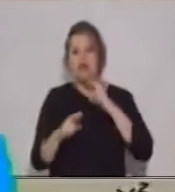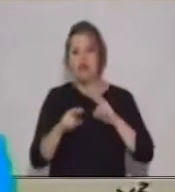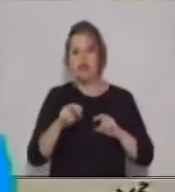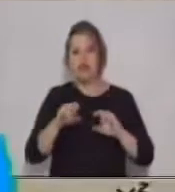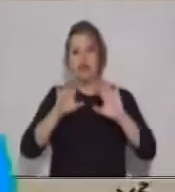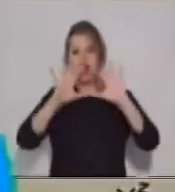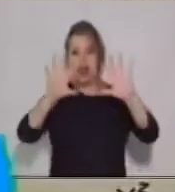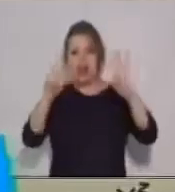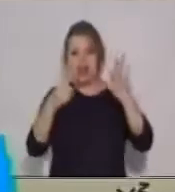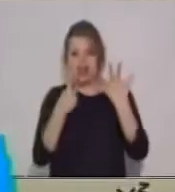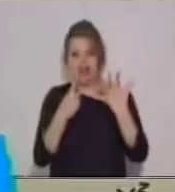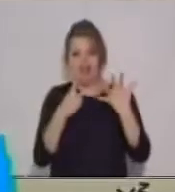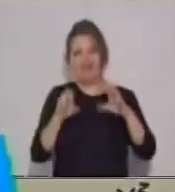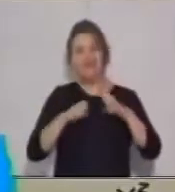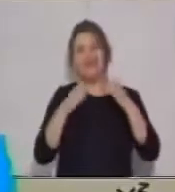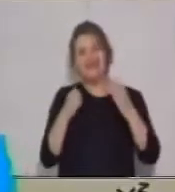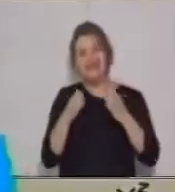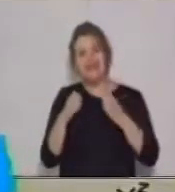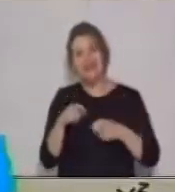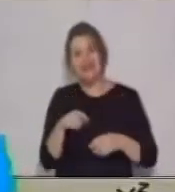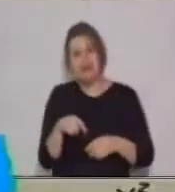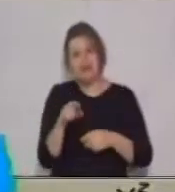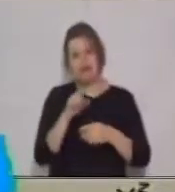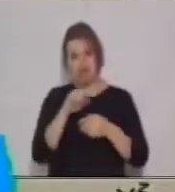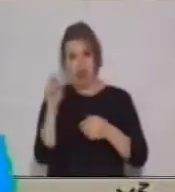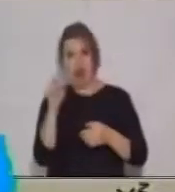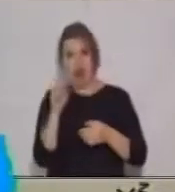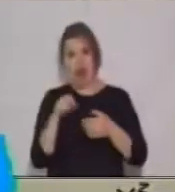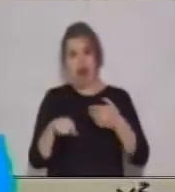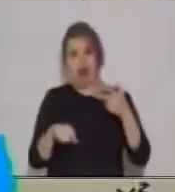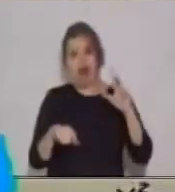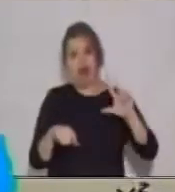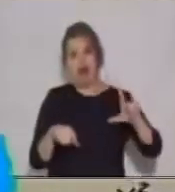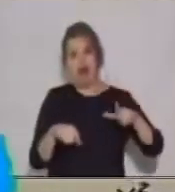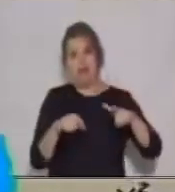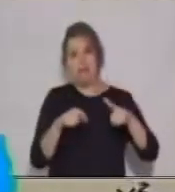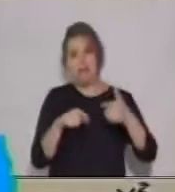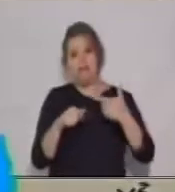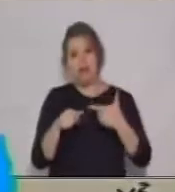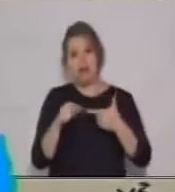Ahora vamos a sacar la raíz cuadrada